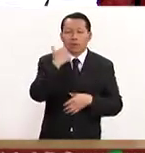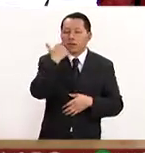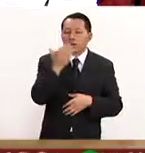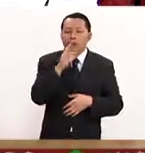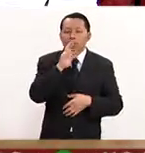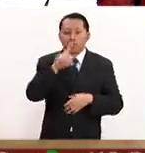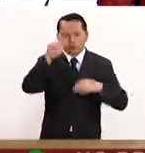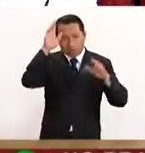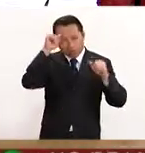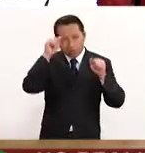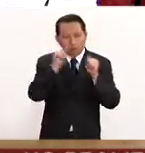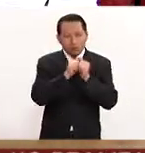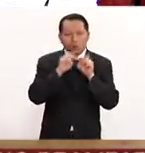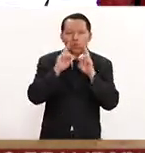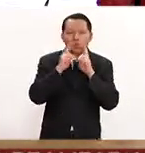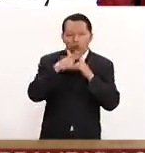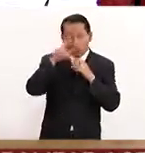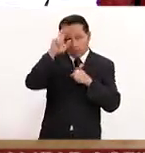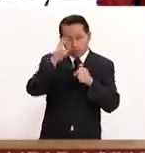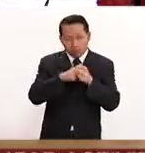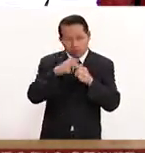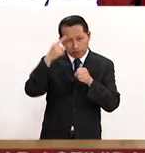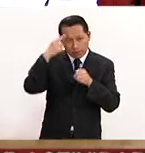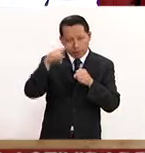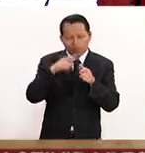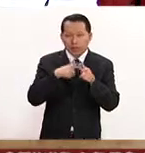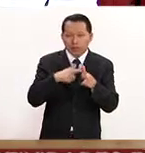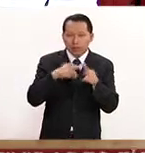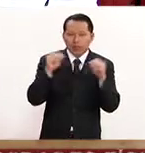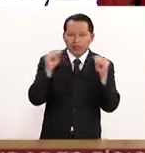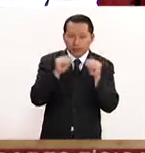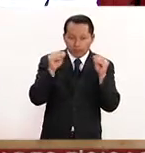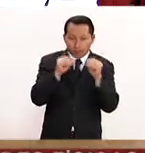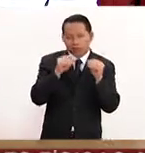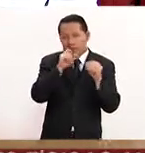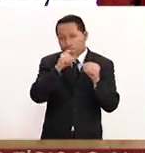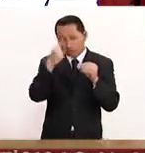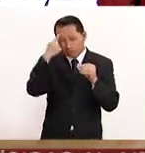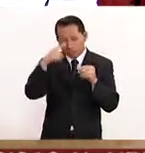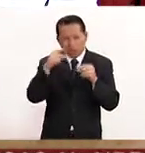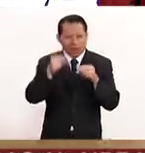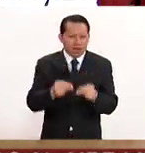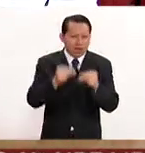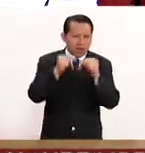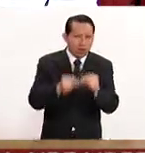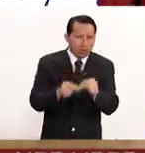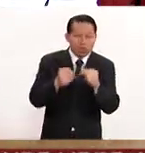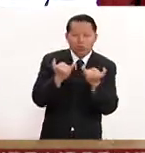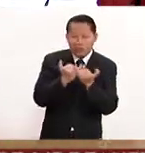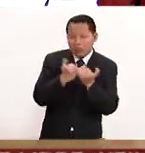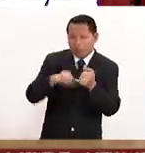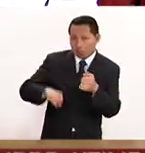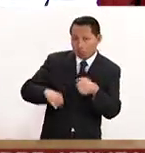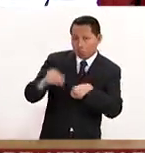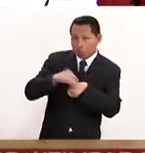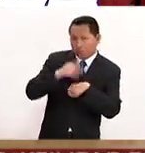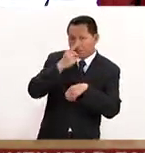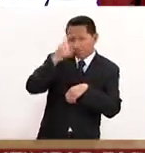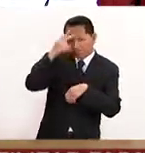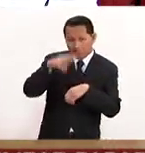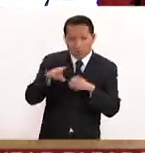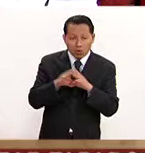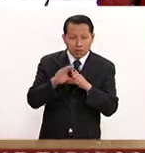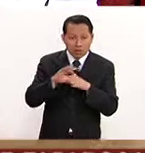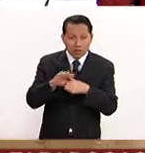mejores acuerdos con la Unión Europea para continuar haciendo negocios. Y muy interesantemente mencionaron a México en su papel de